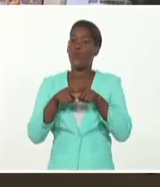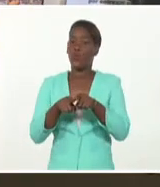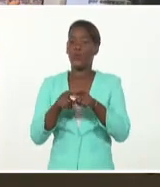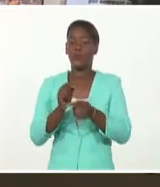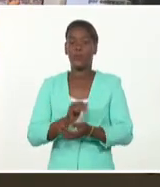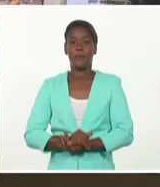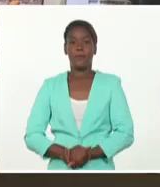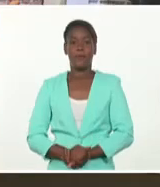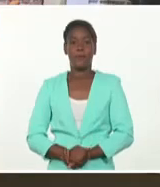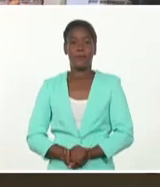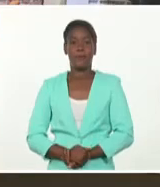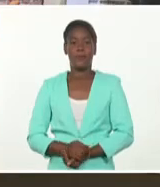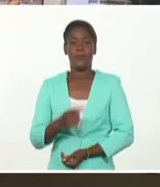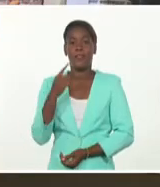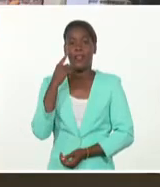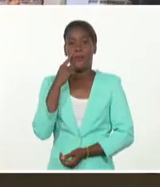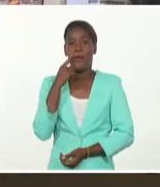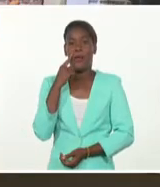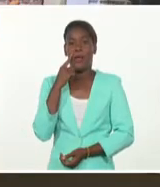de esta gran fiesta, vamos a decir,